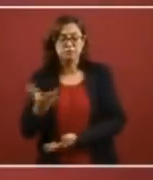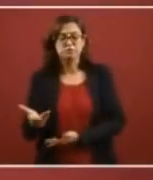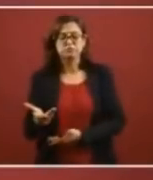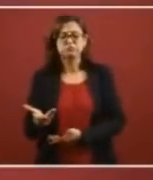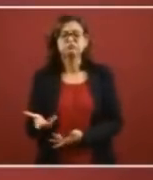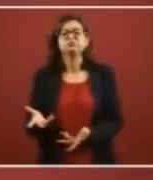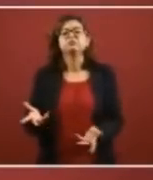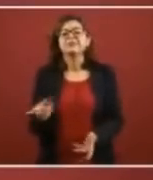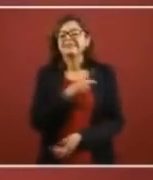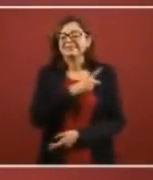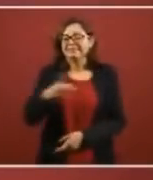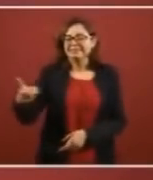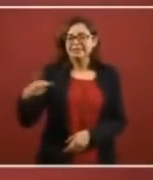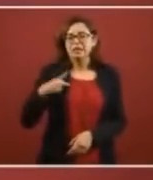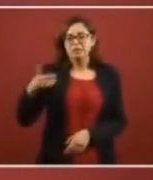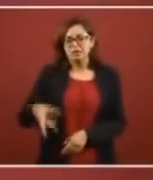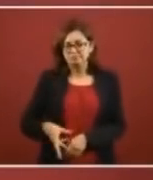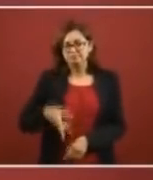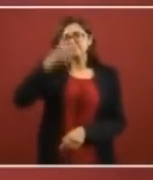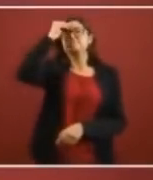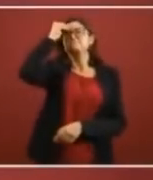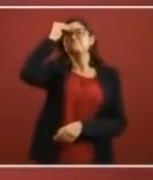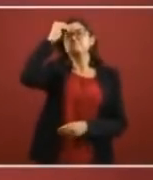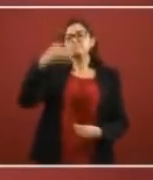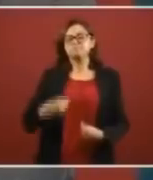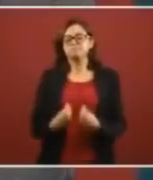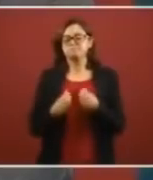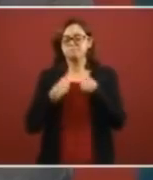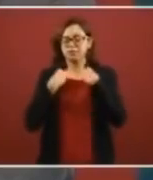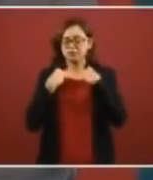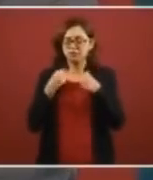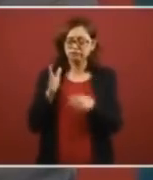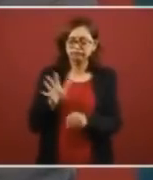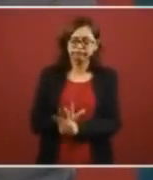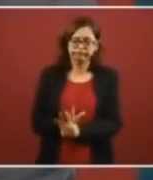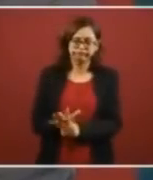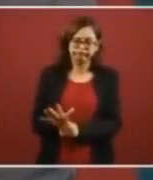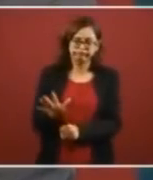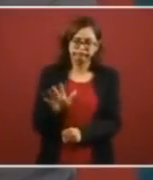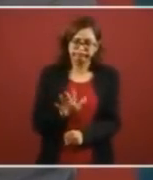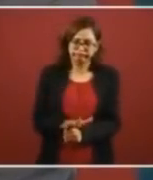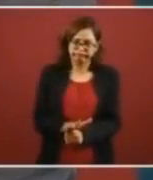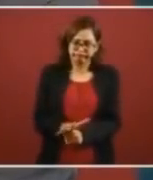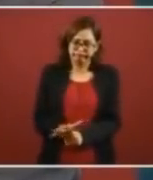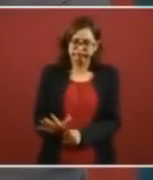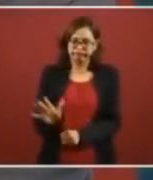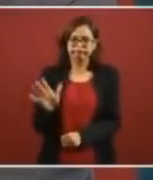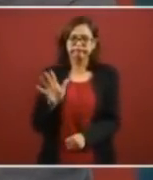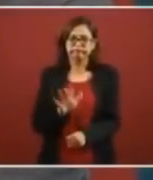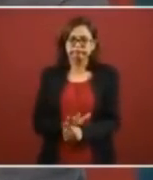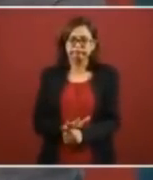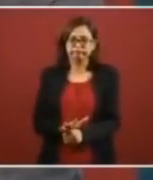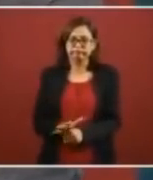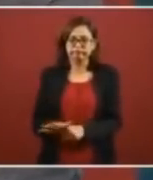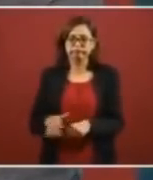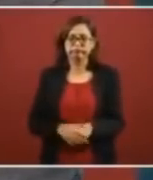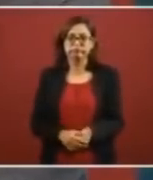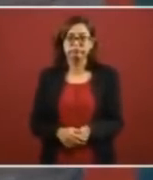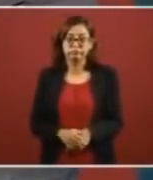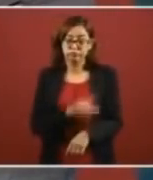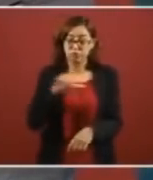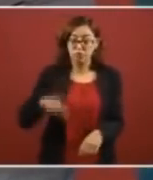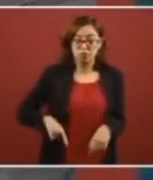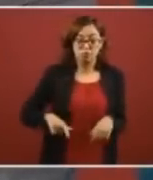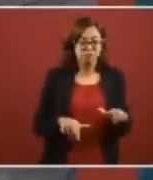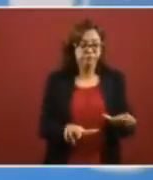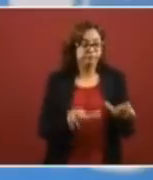tenía que aprender a vivir en la justa medianía, que no podía haber gobierno rico con